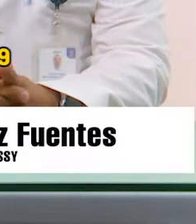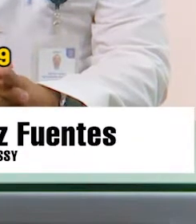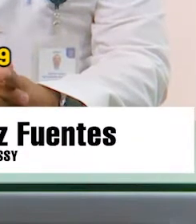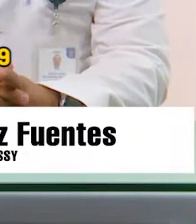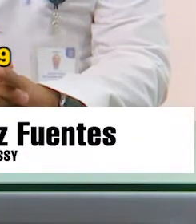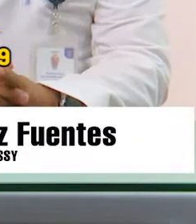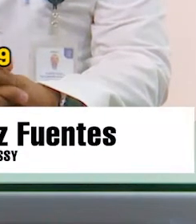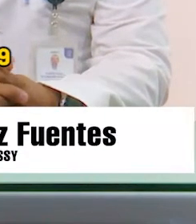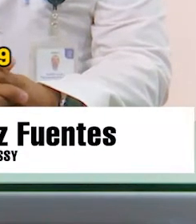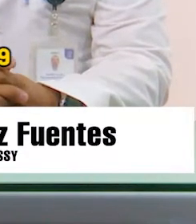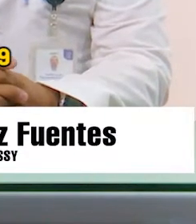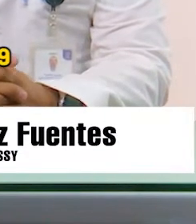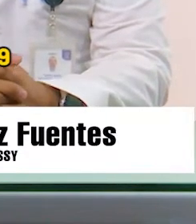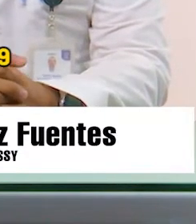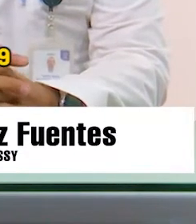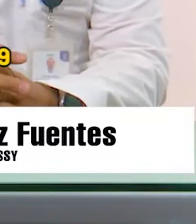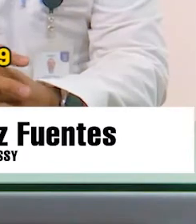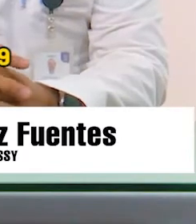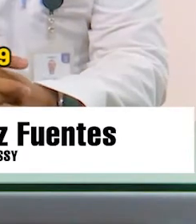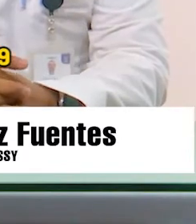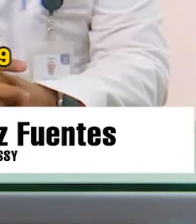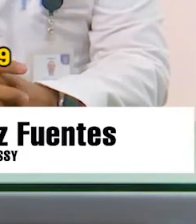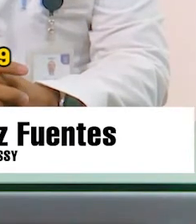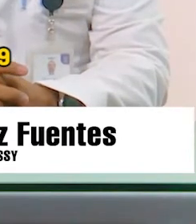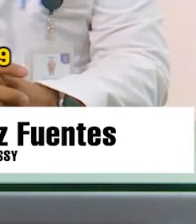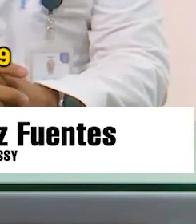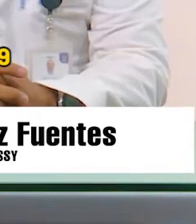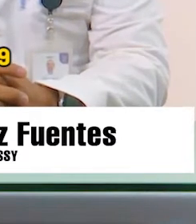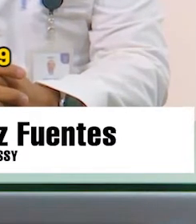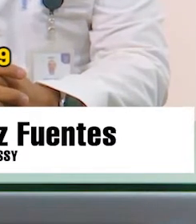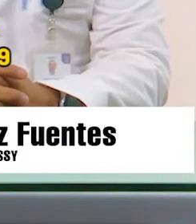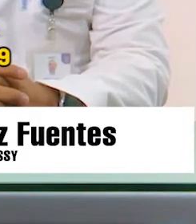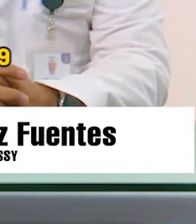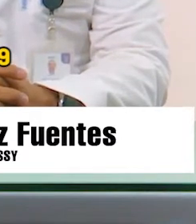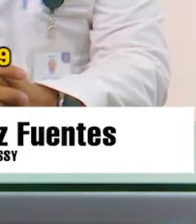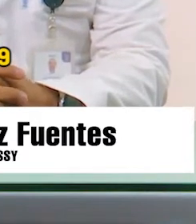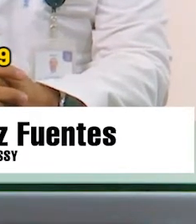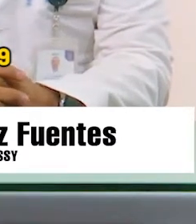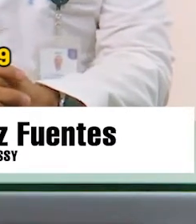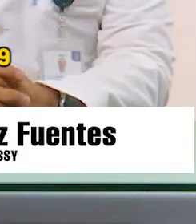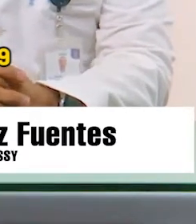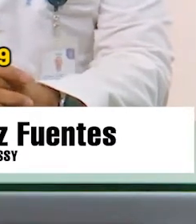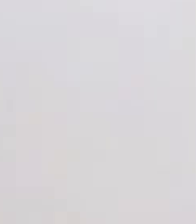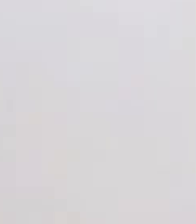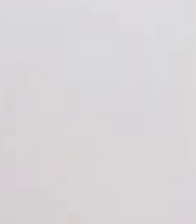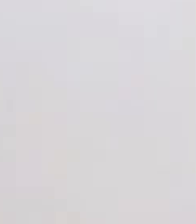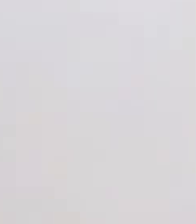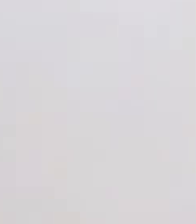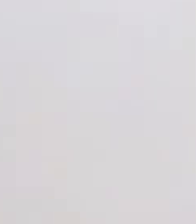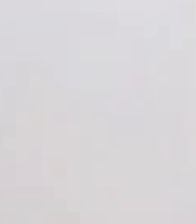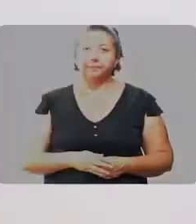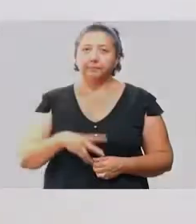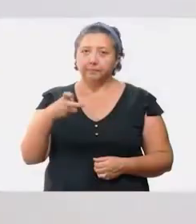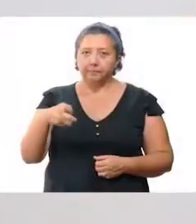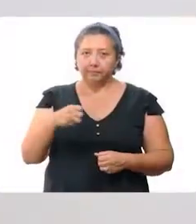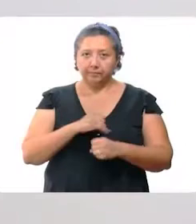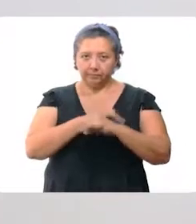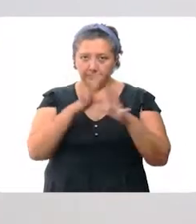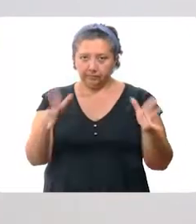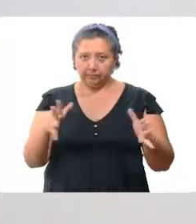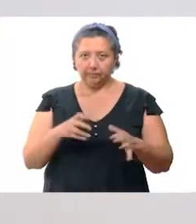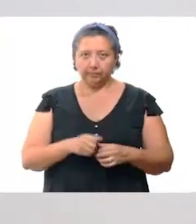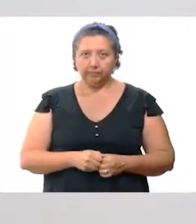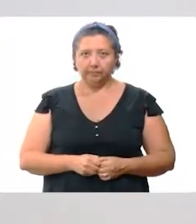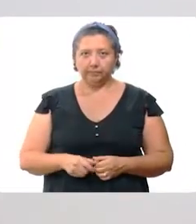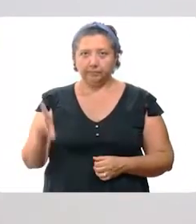Buenas tardes. En este momento haremos el reporte diario relacionado con el COVID-19. Doctor Isaac, por favor. Gracias, doctor Machado. Este es el parte médico